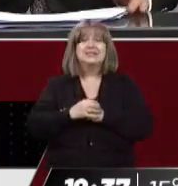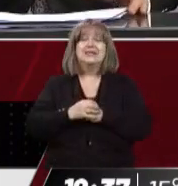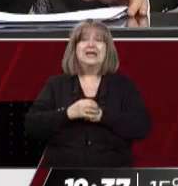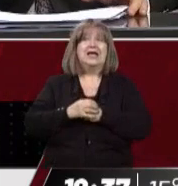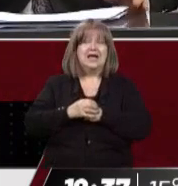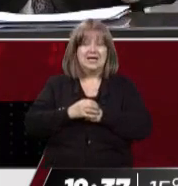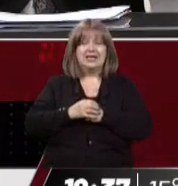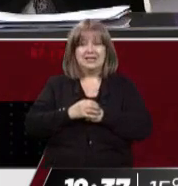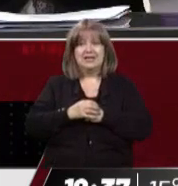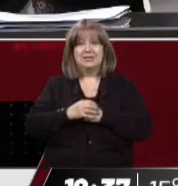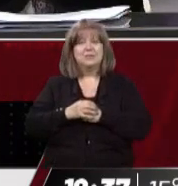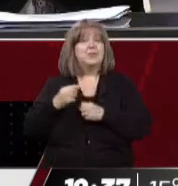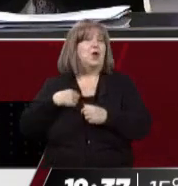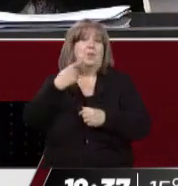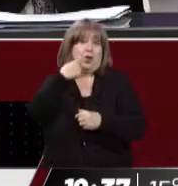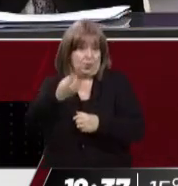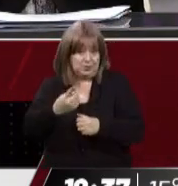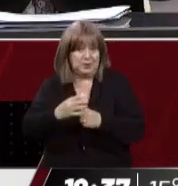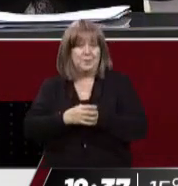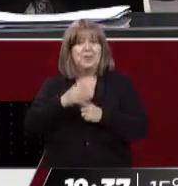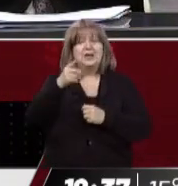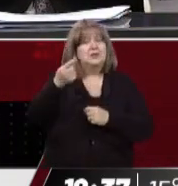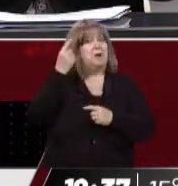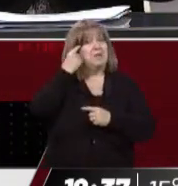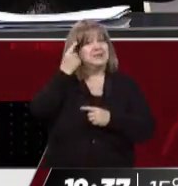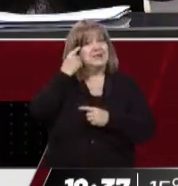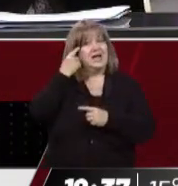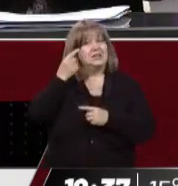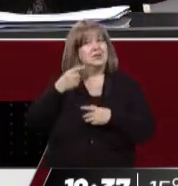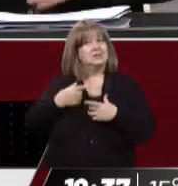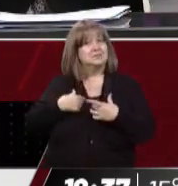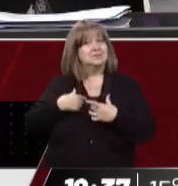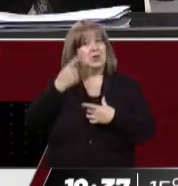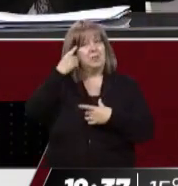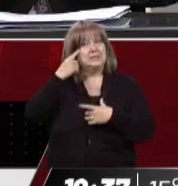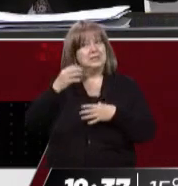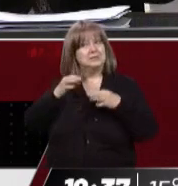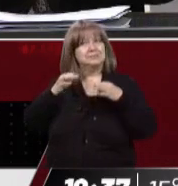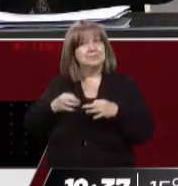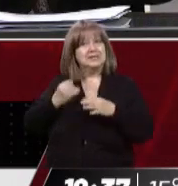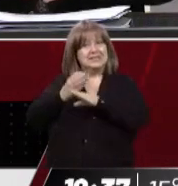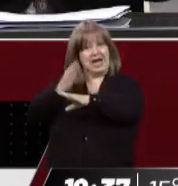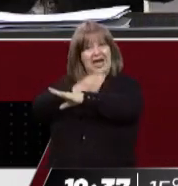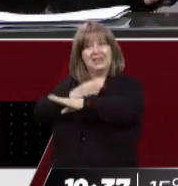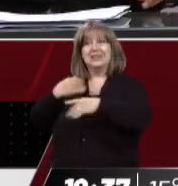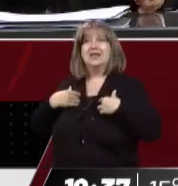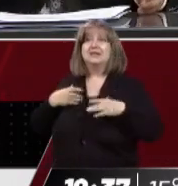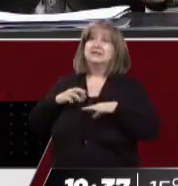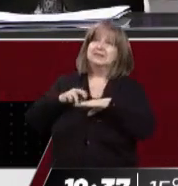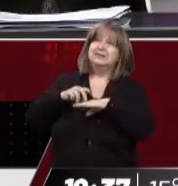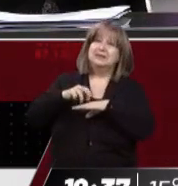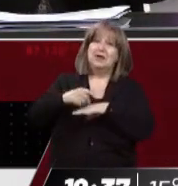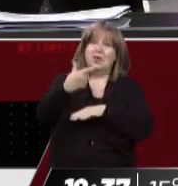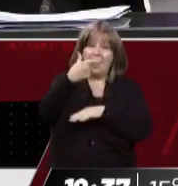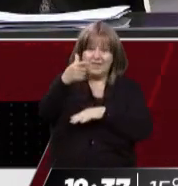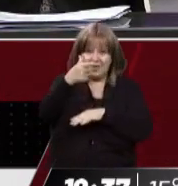Naciste en Nueva Jersey. Yo te quiero hacer una pregunta. ¿Ibas pensando conforme arrancó el partido? ¿Llegaste diciendo, yo acá me meto a la cancha y me saco la foto con Messi y me filmo? Porque